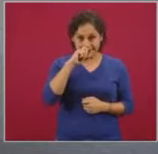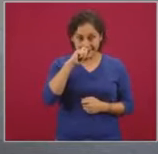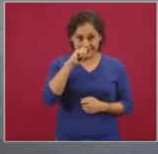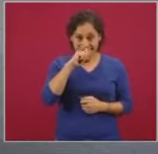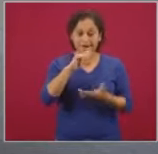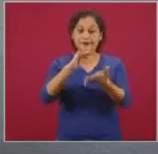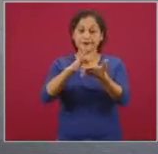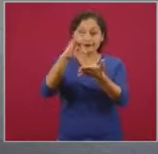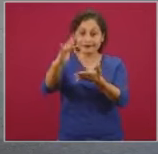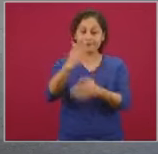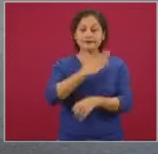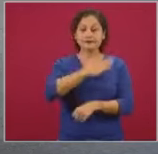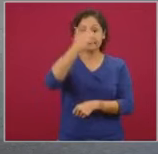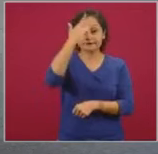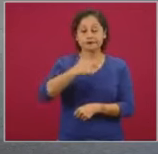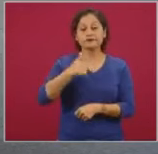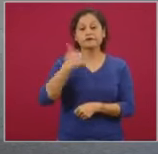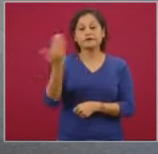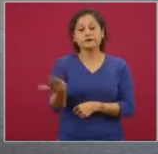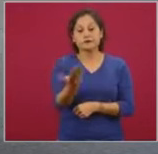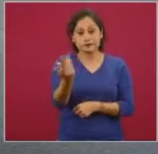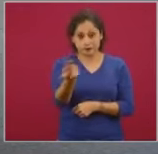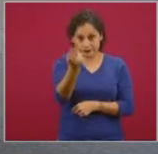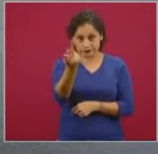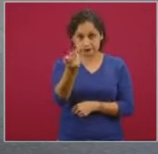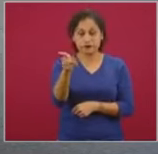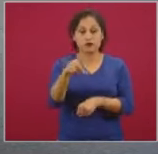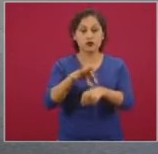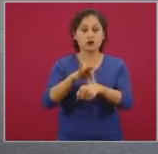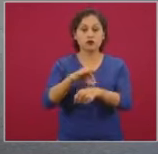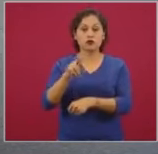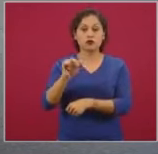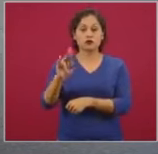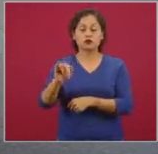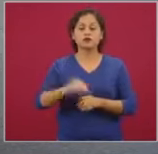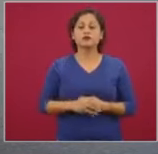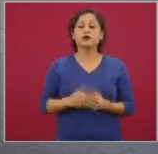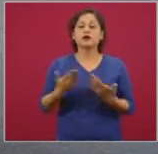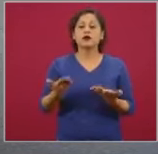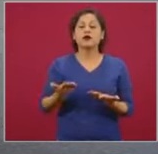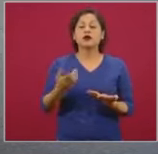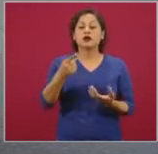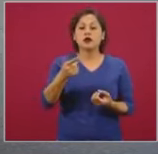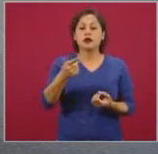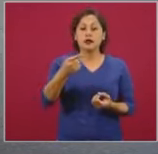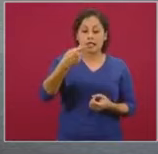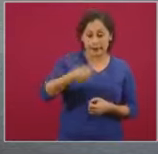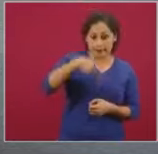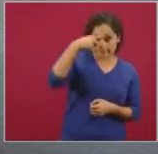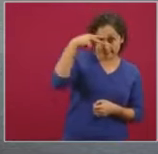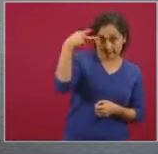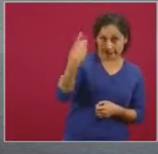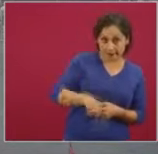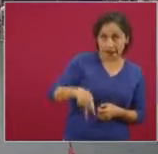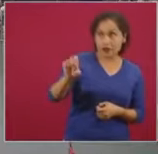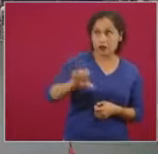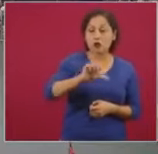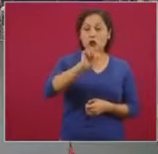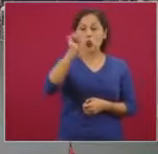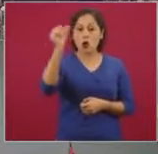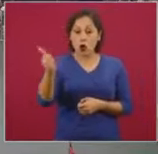Gracias, buenas noches. Pues quiero preguntarle al doctor Ruy, en comparación con otras naciones, ¿cómo estamos? México estaría casi en